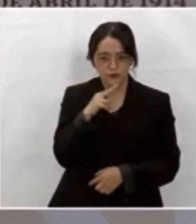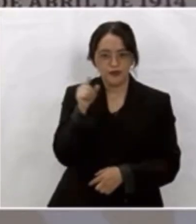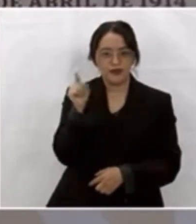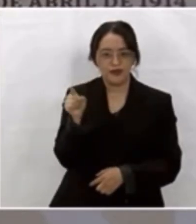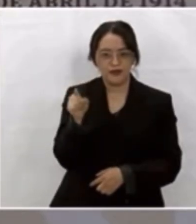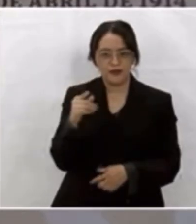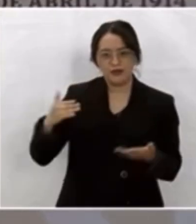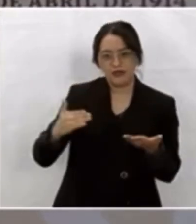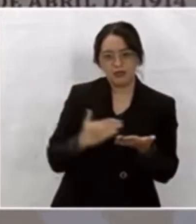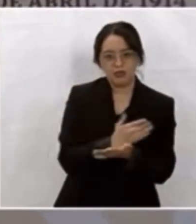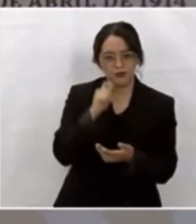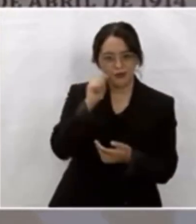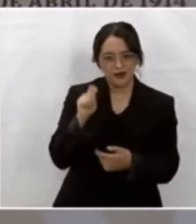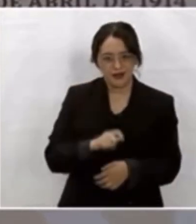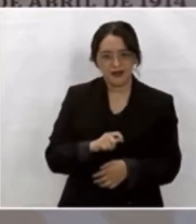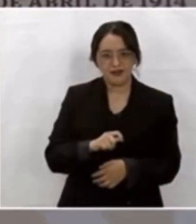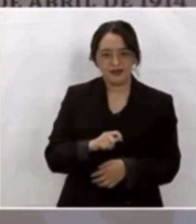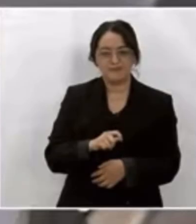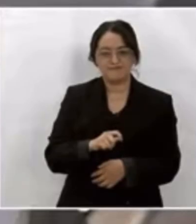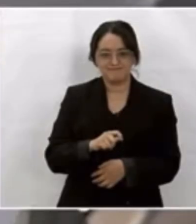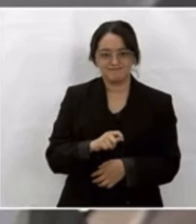invadió a Ucrania